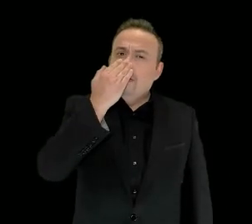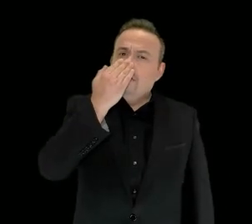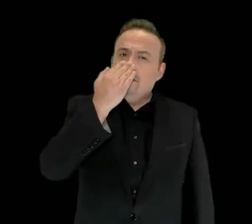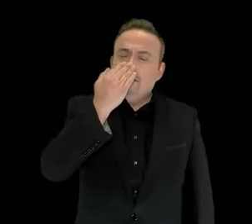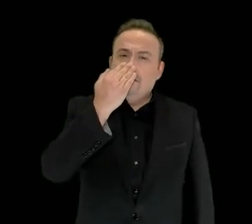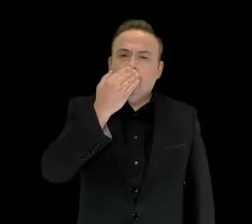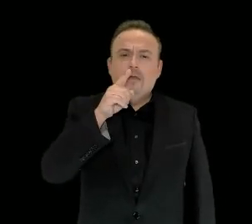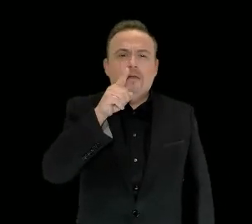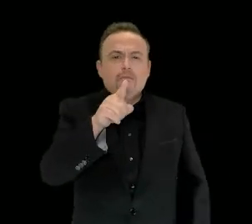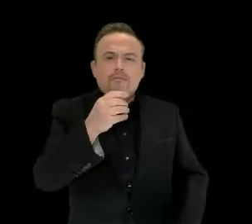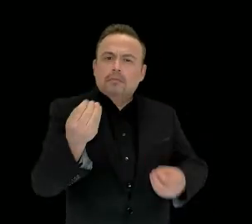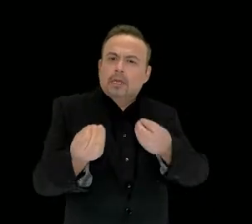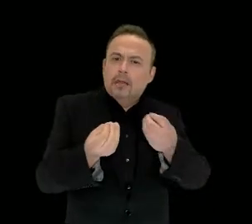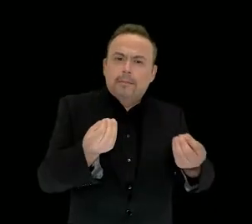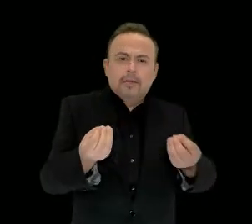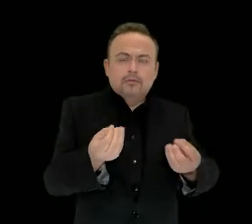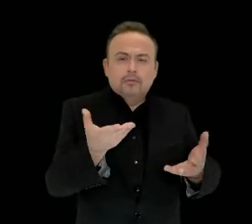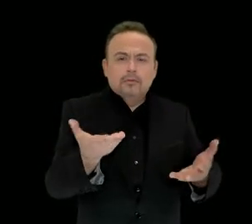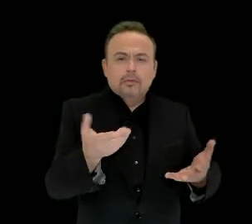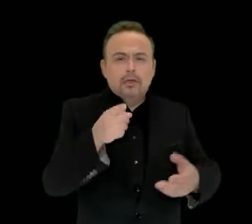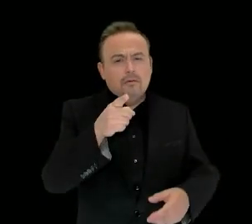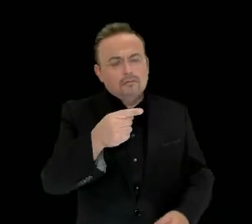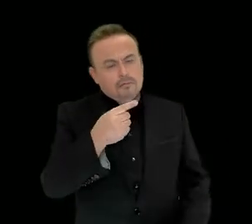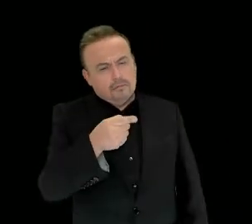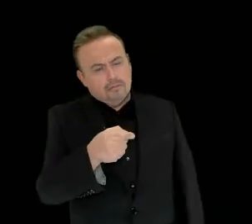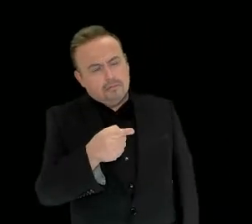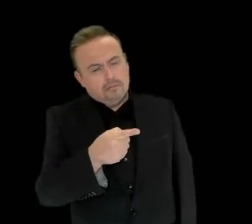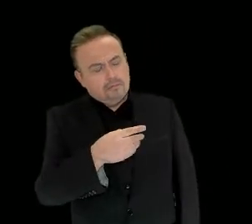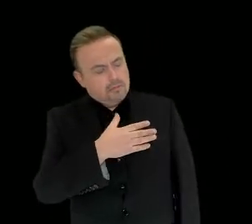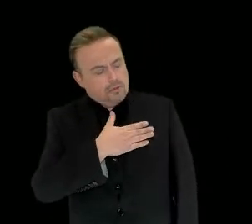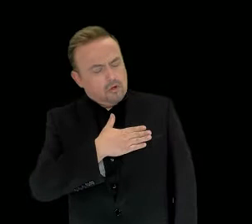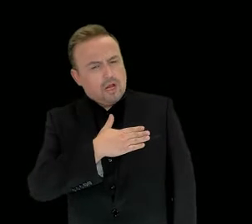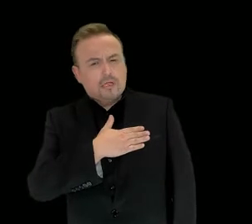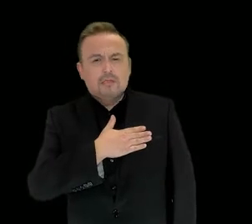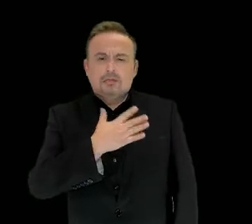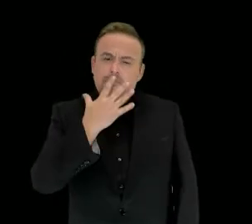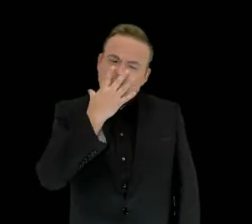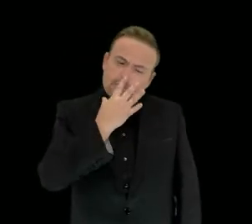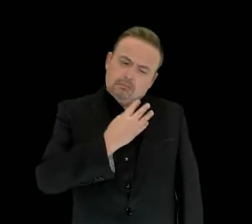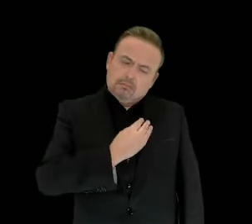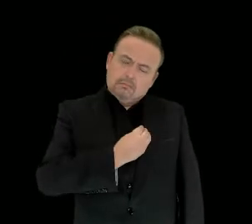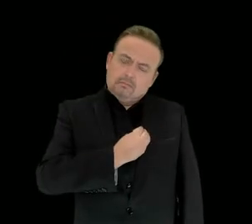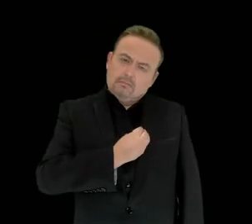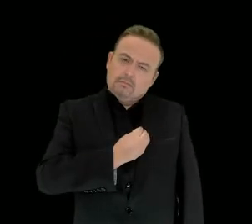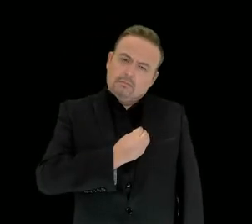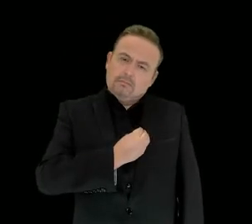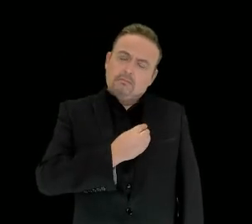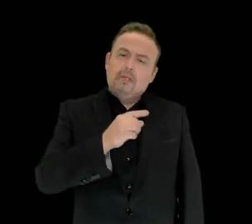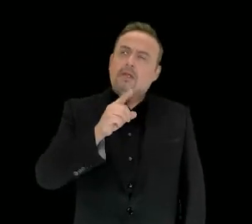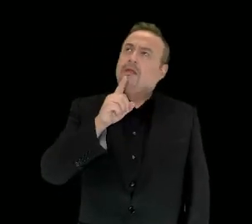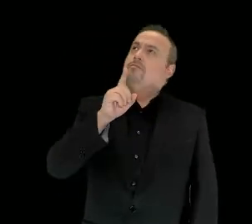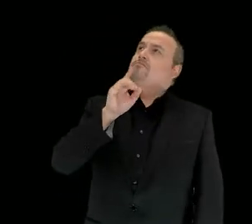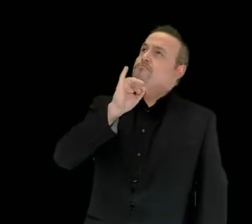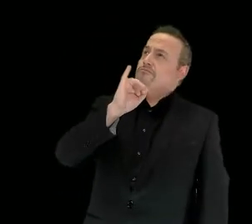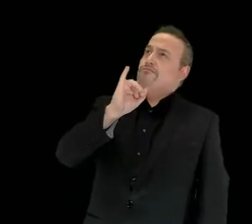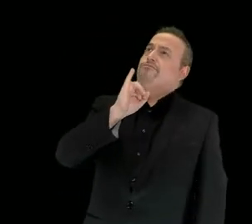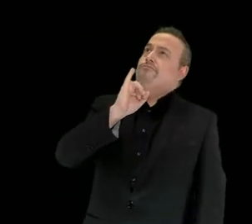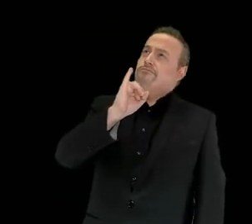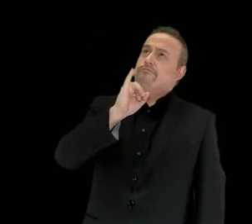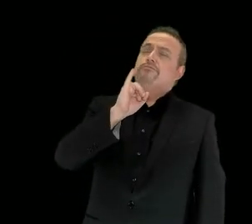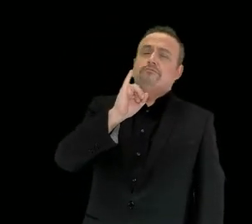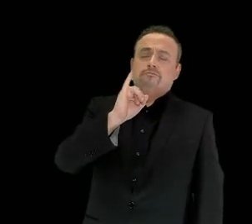Varillita, ¿qué te ocurre? Veo tristeza en tu corazón. Sí, señor.